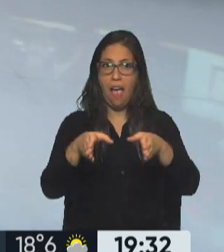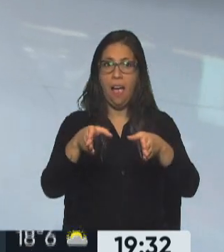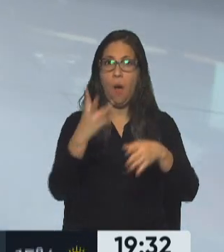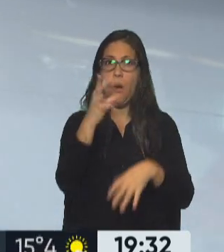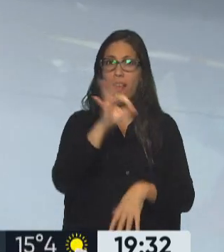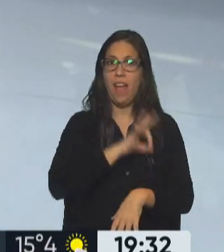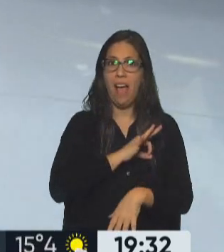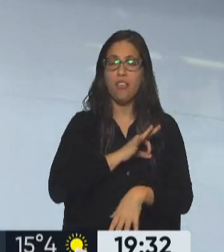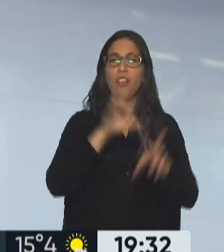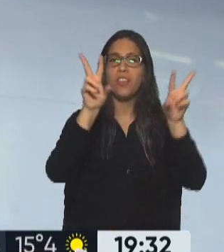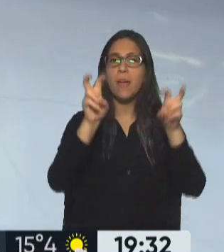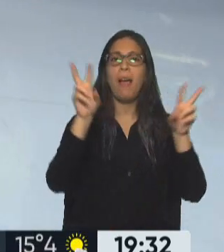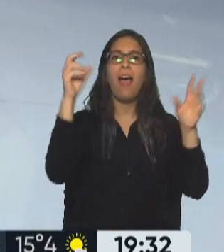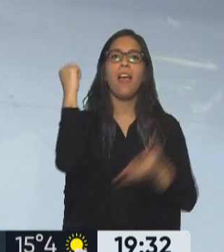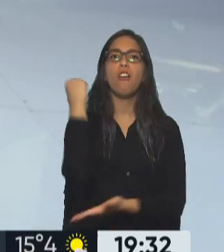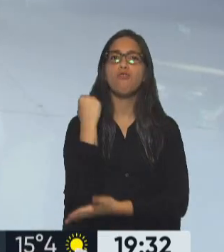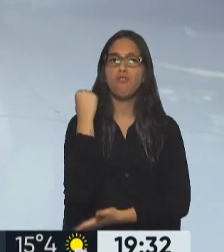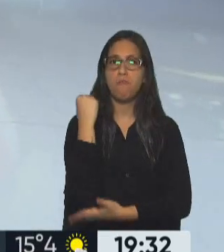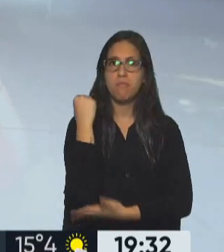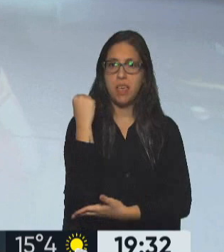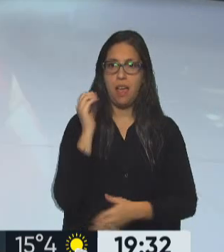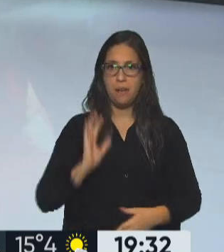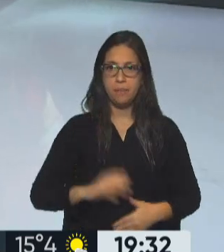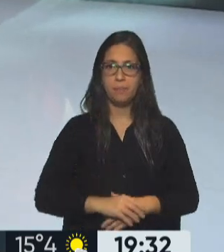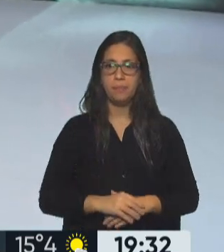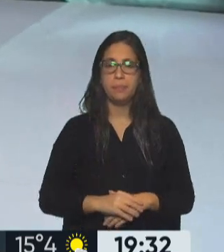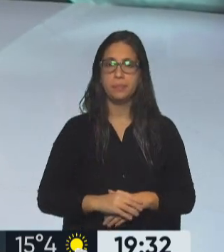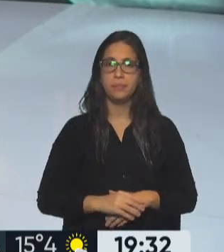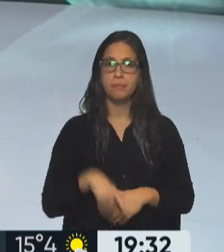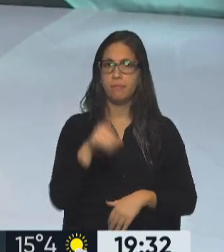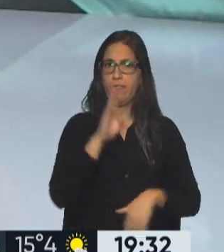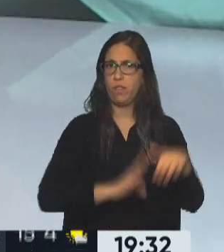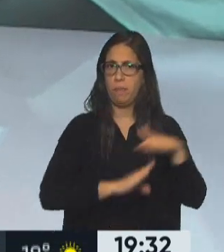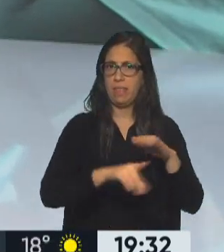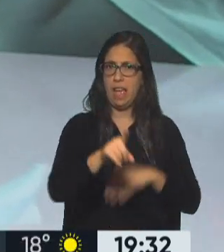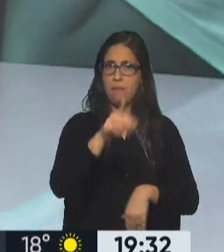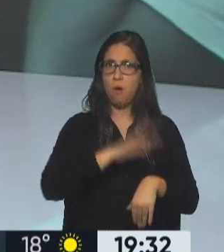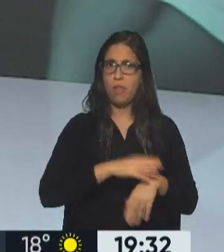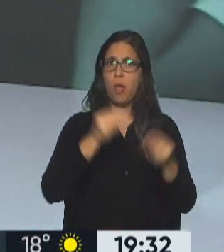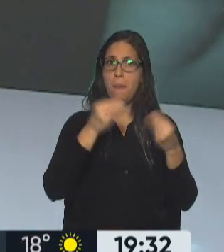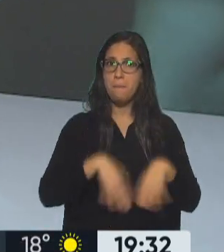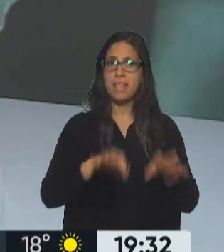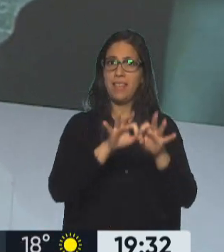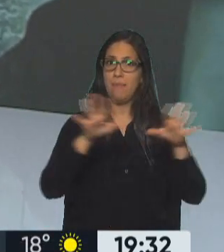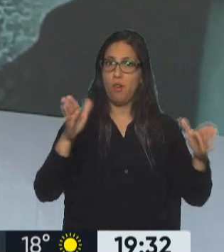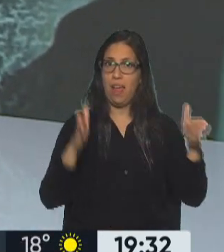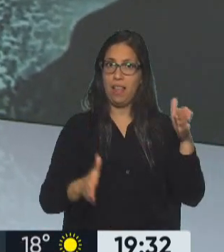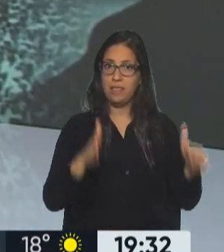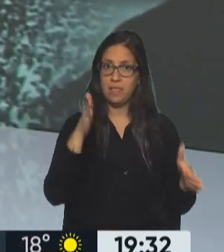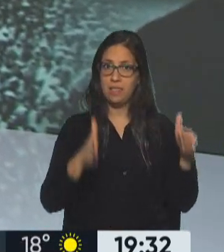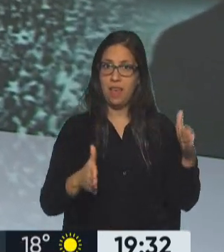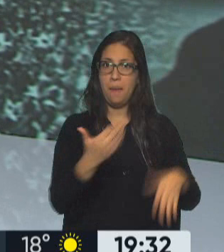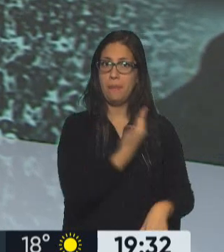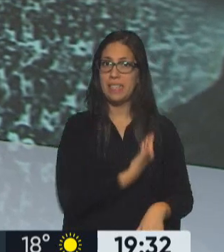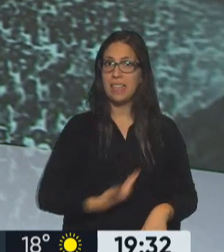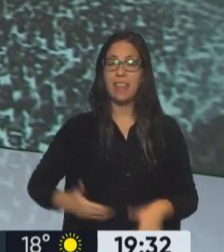40 años a la economía. Un sobrevuelo. Esto fue fundamental. Cuando arranca la democracia, el